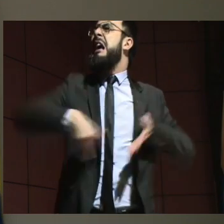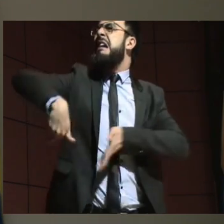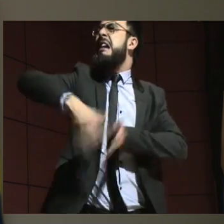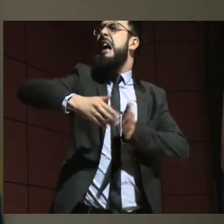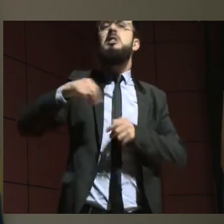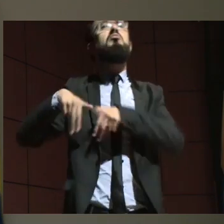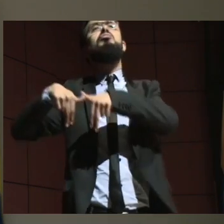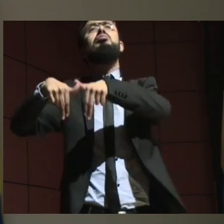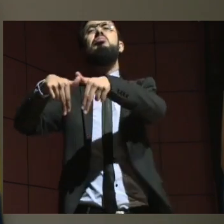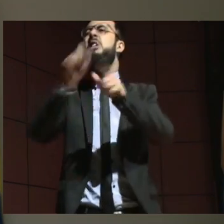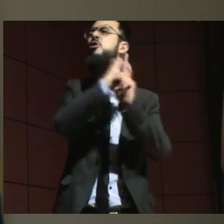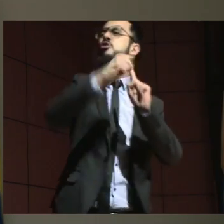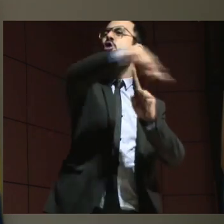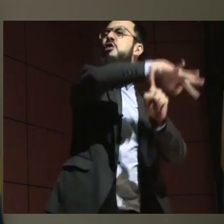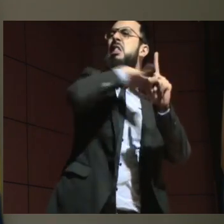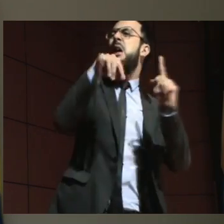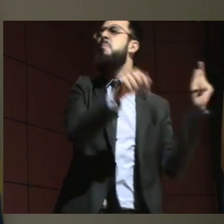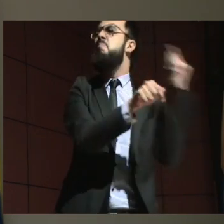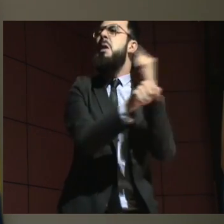que tiene la sociedad